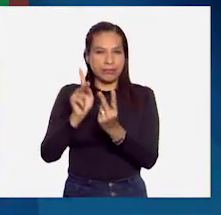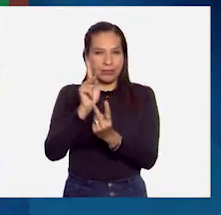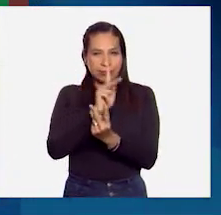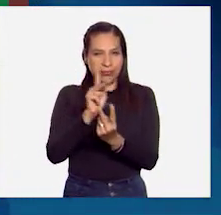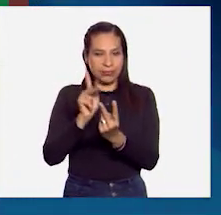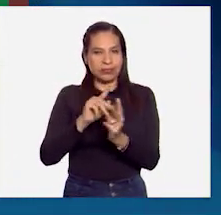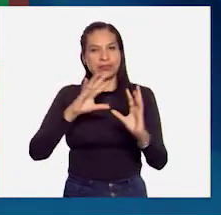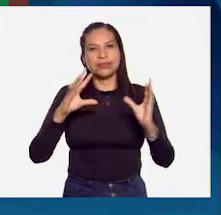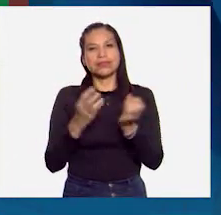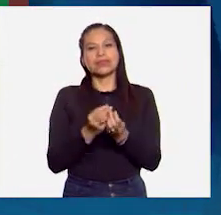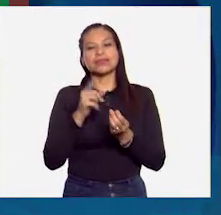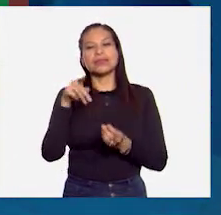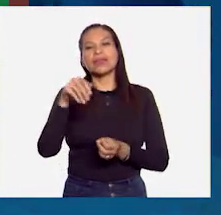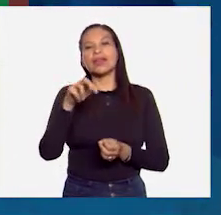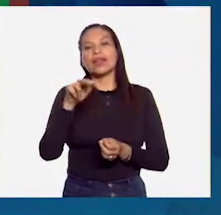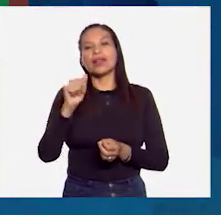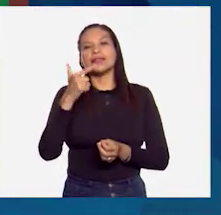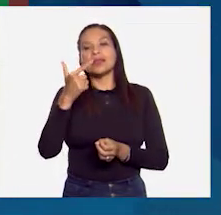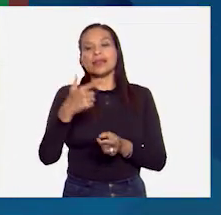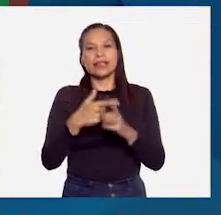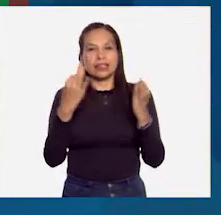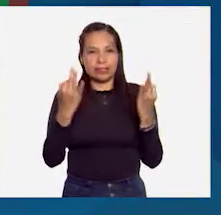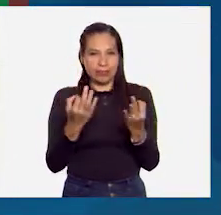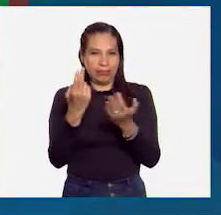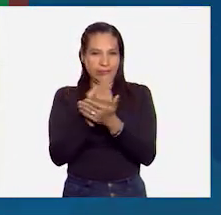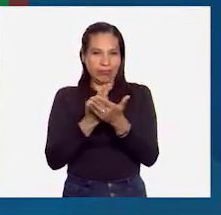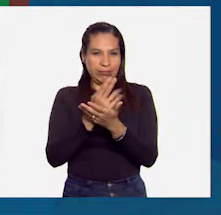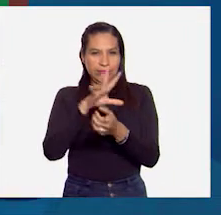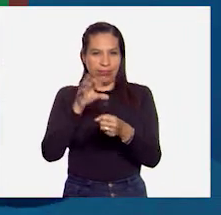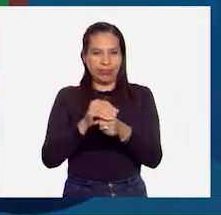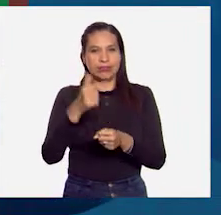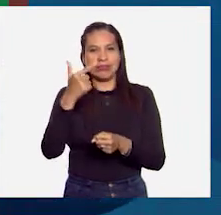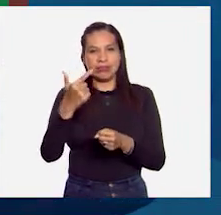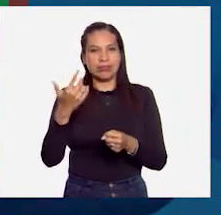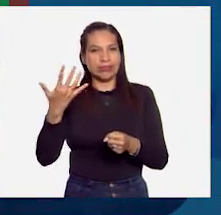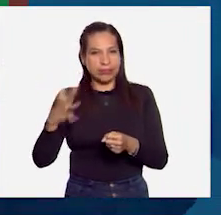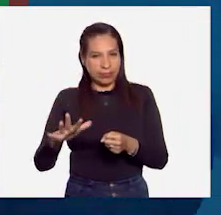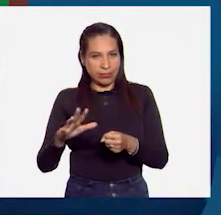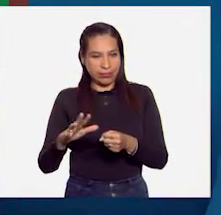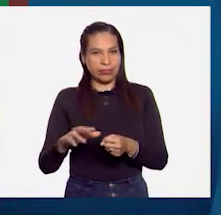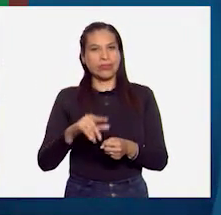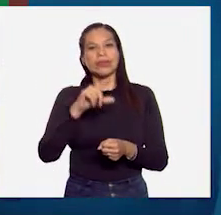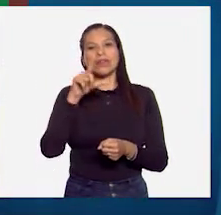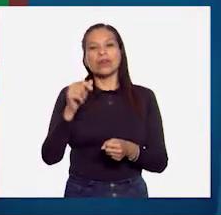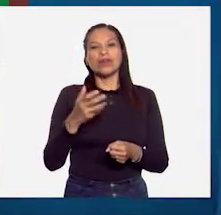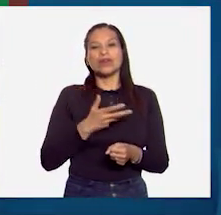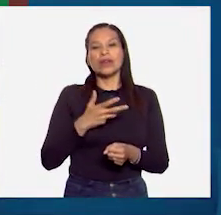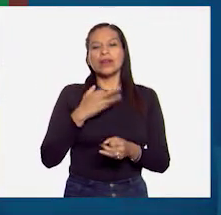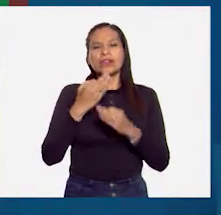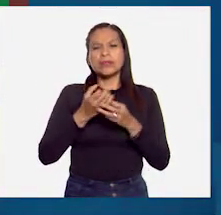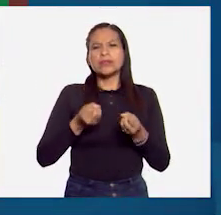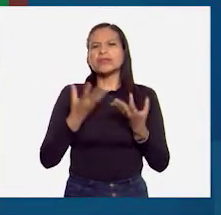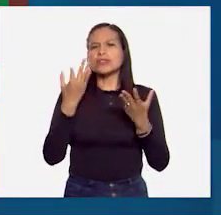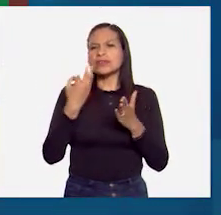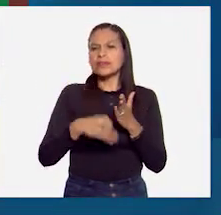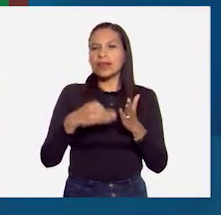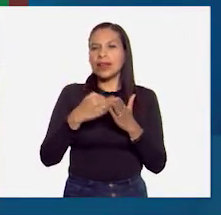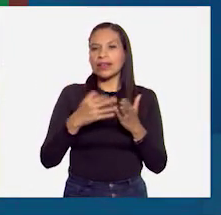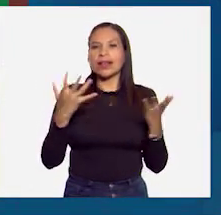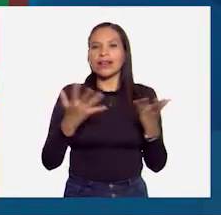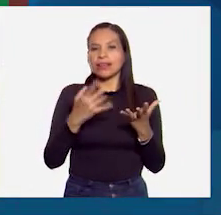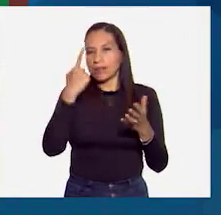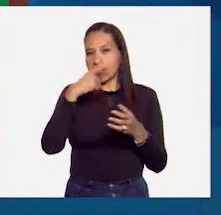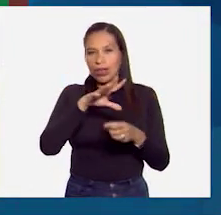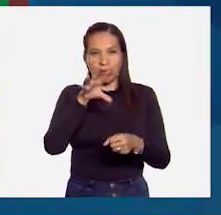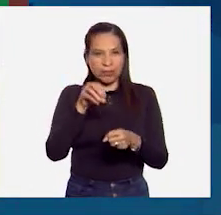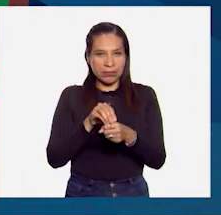En total, Mariana lleva 7 mandalas completos más 7 décimos. Ahora solo me falta saber cuánto le falta por realizar